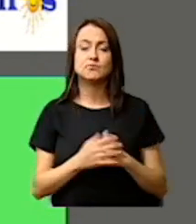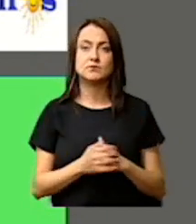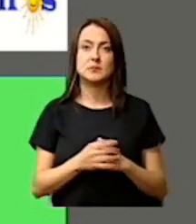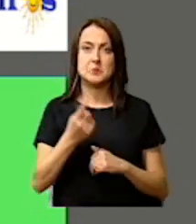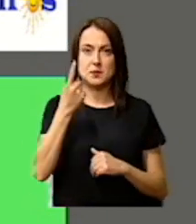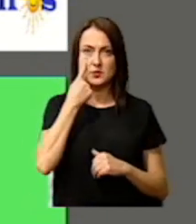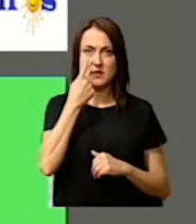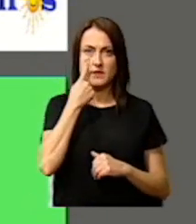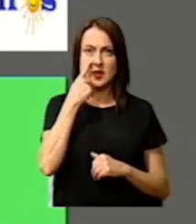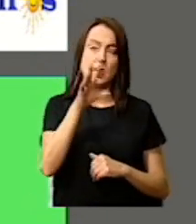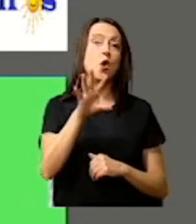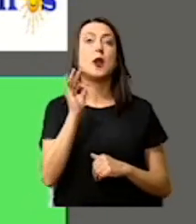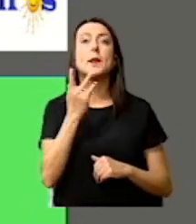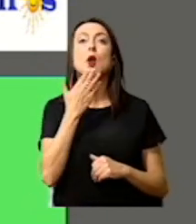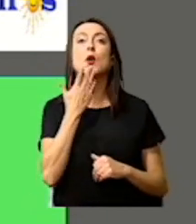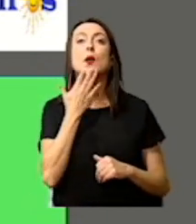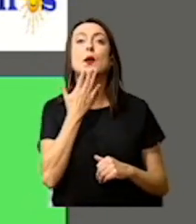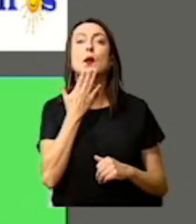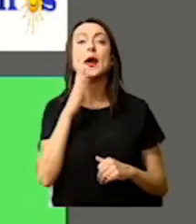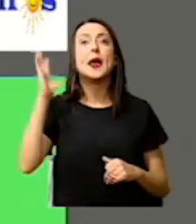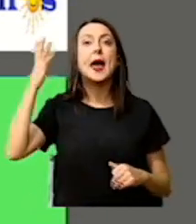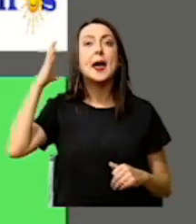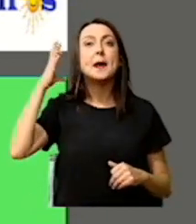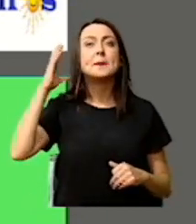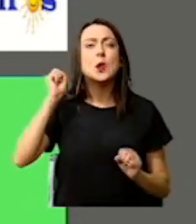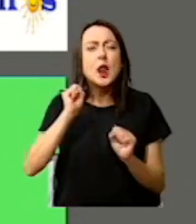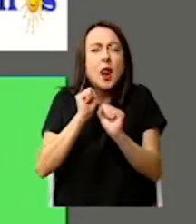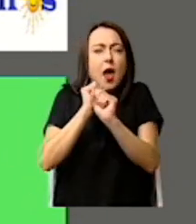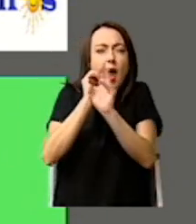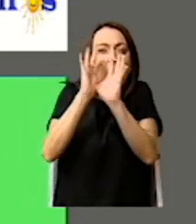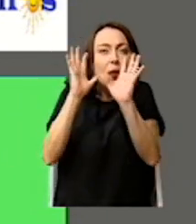a ver, escojamos el color amarillito claro.